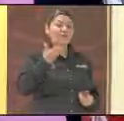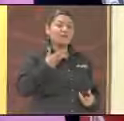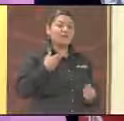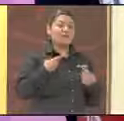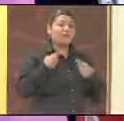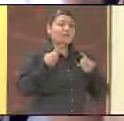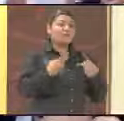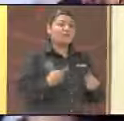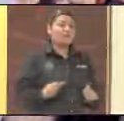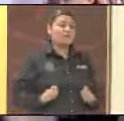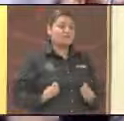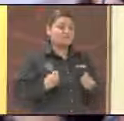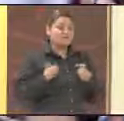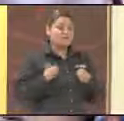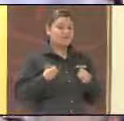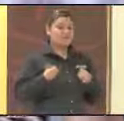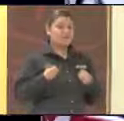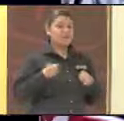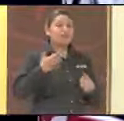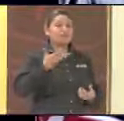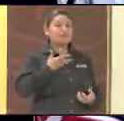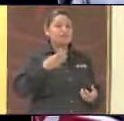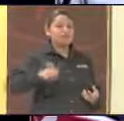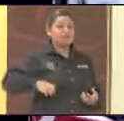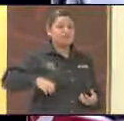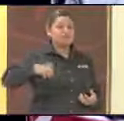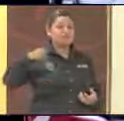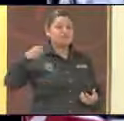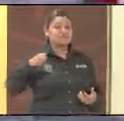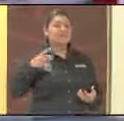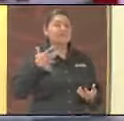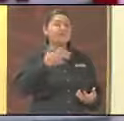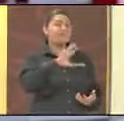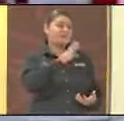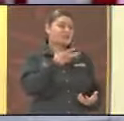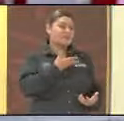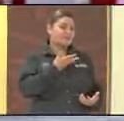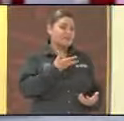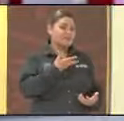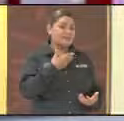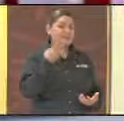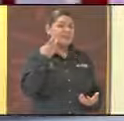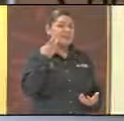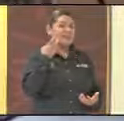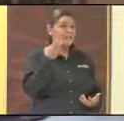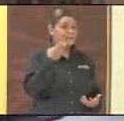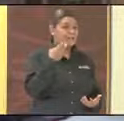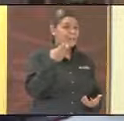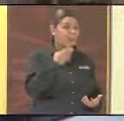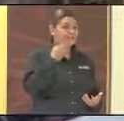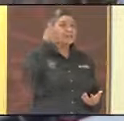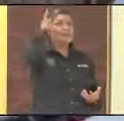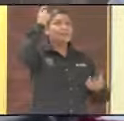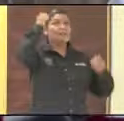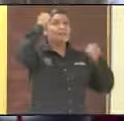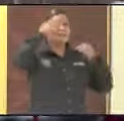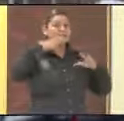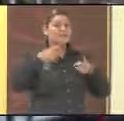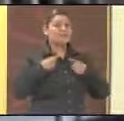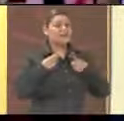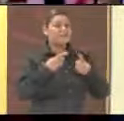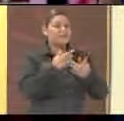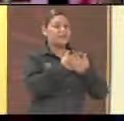de vida, somos creadoras y tenemos ese don supremo de dar